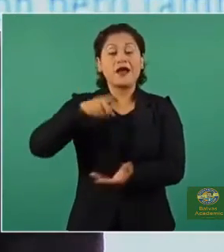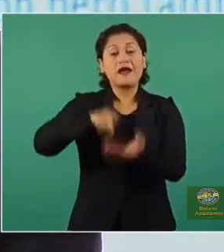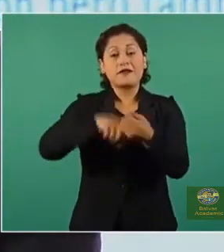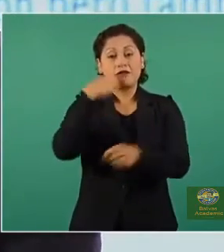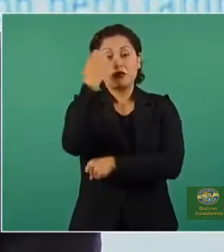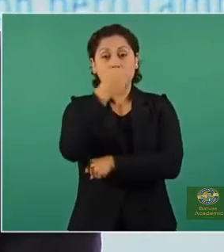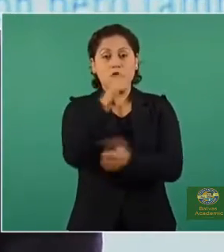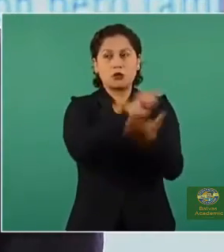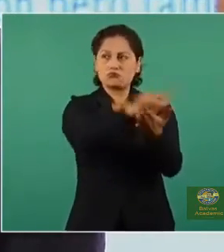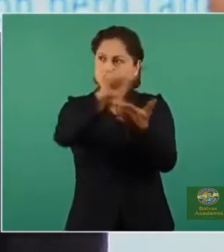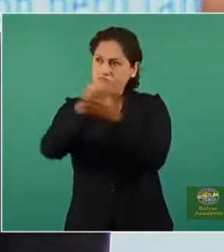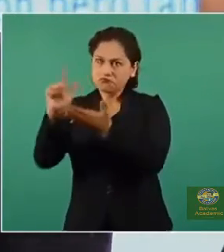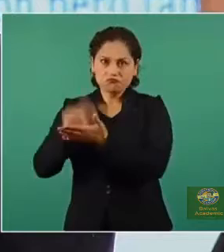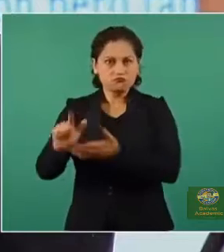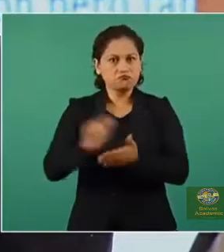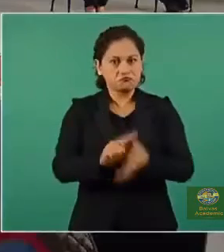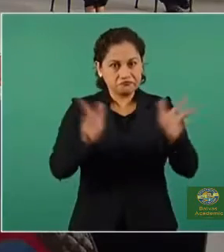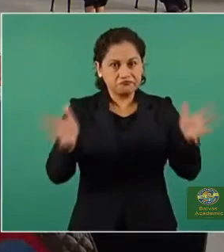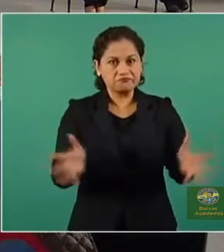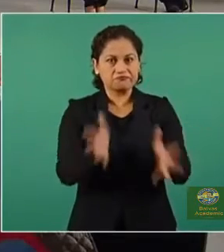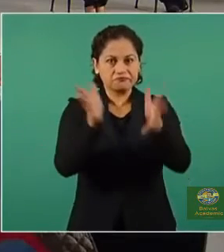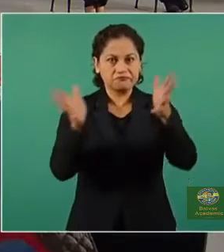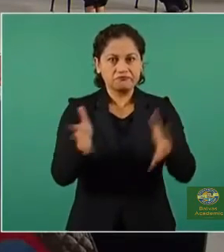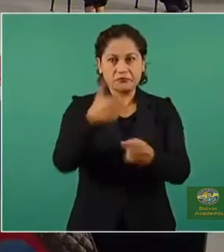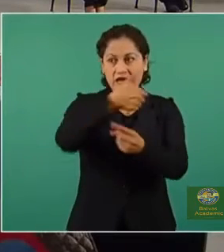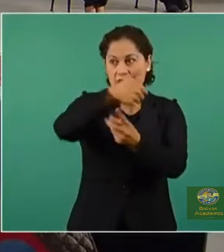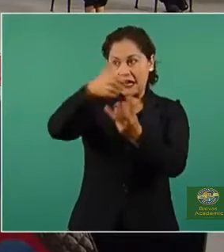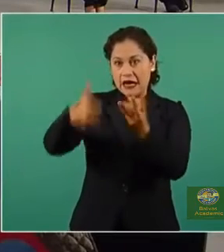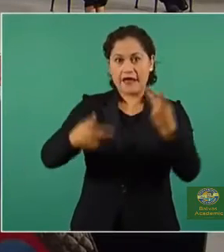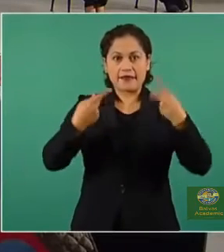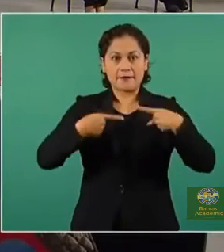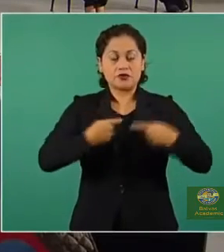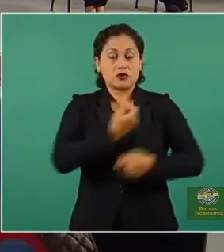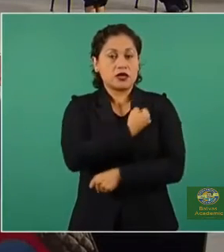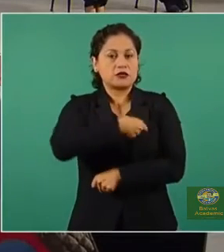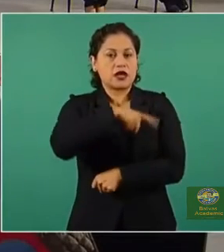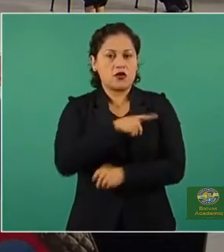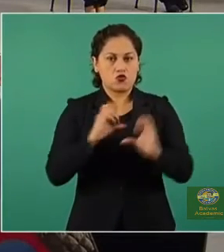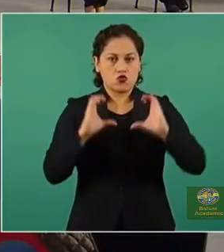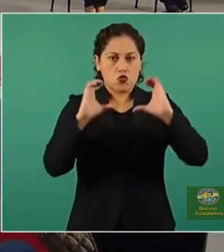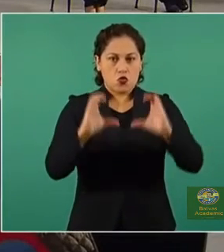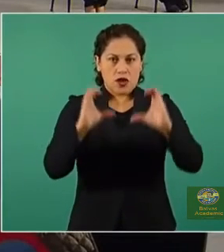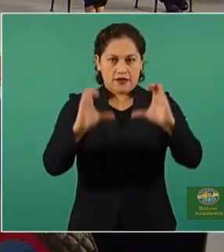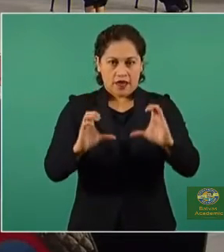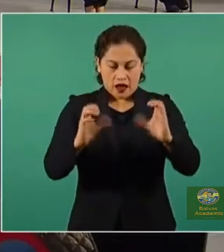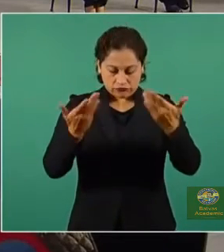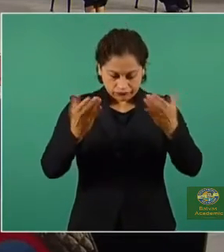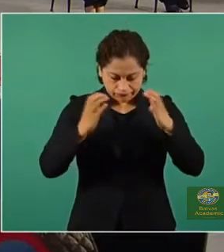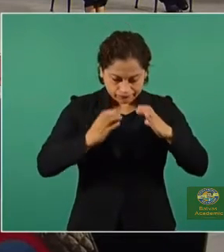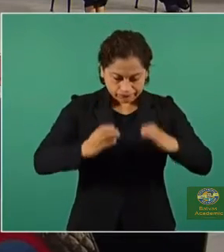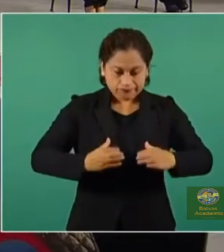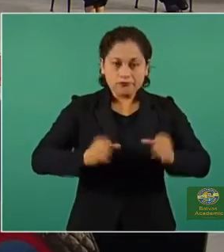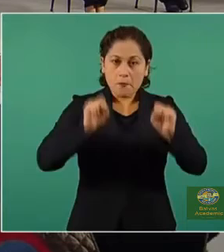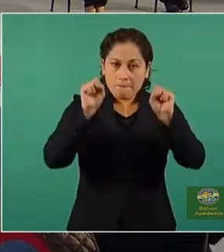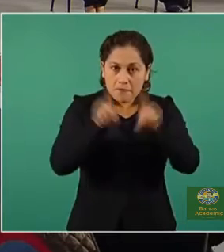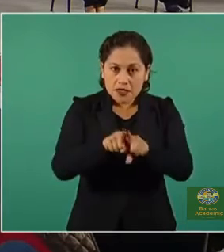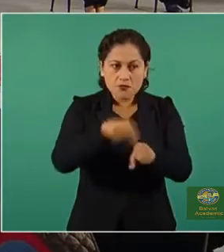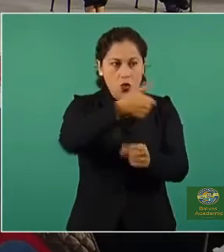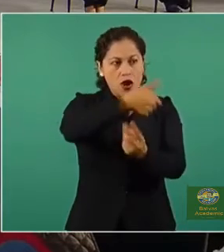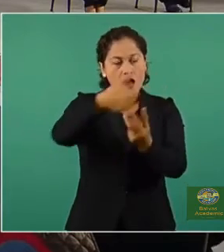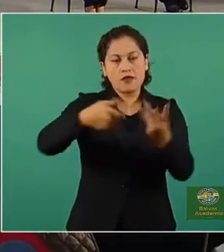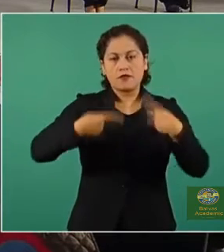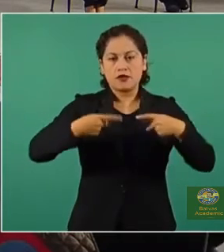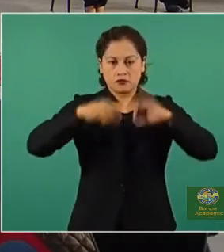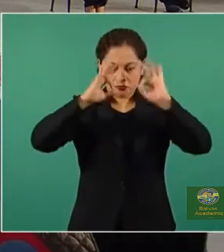cuidado comunitario y el autocuidado de las niñas y niños. Hay que hacer una cultura de autocuidados en